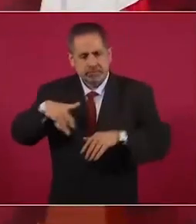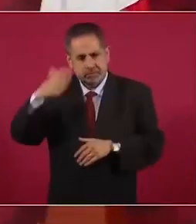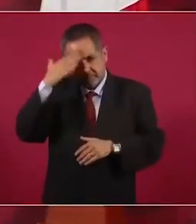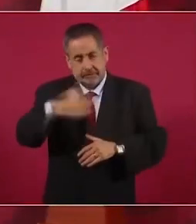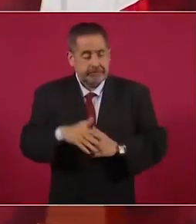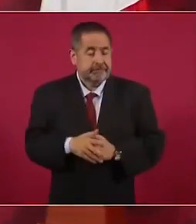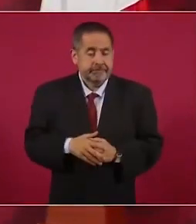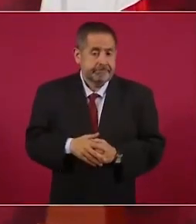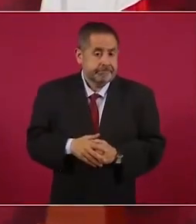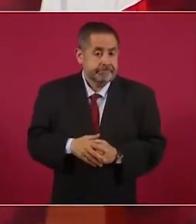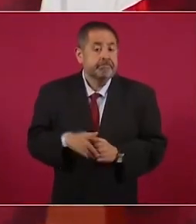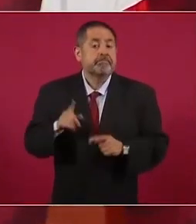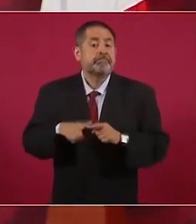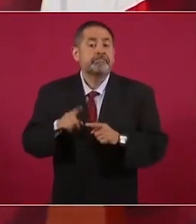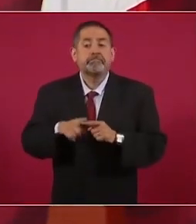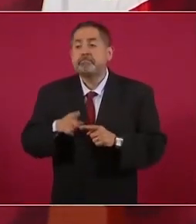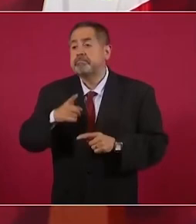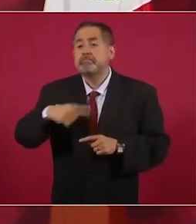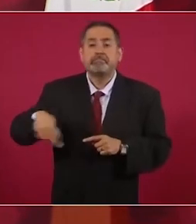contamos con el apoyo